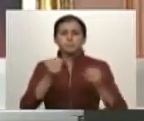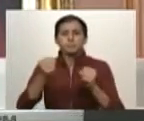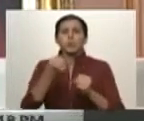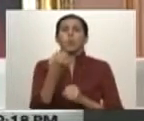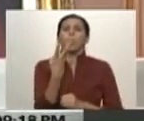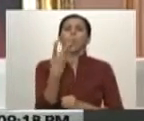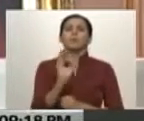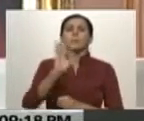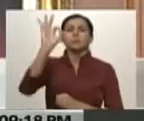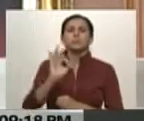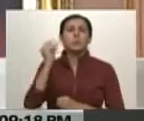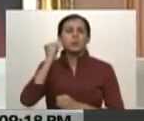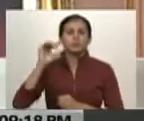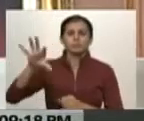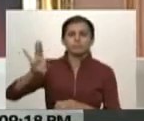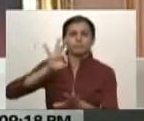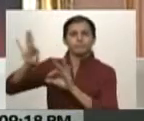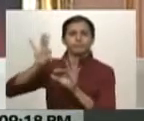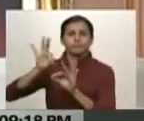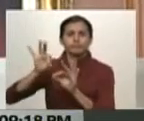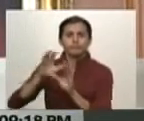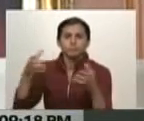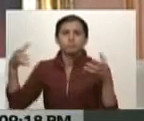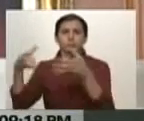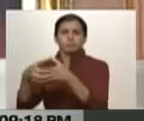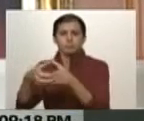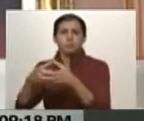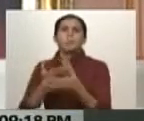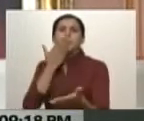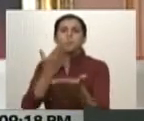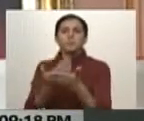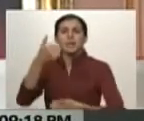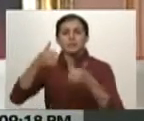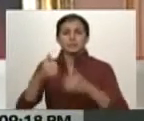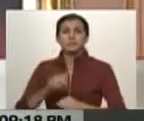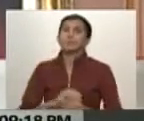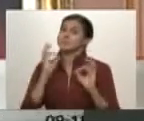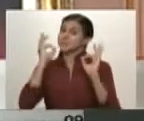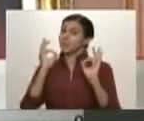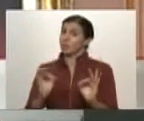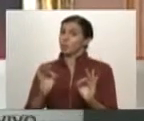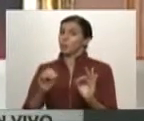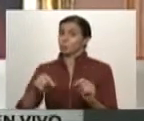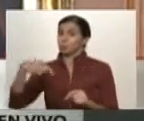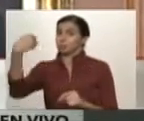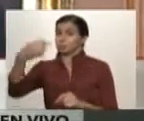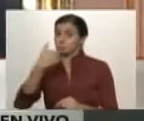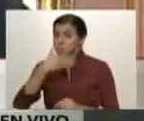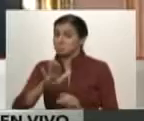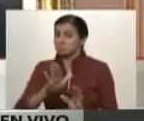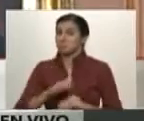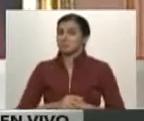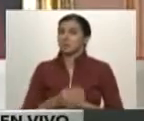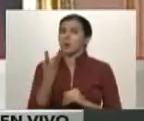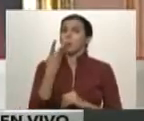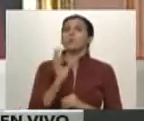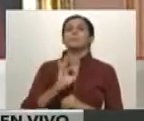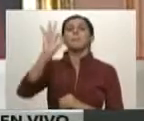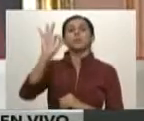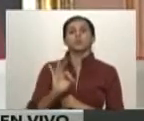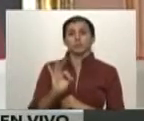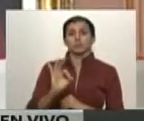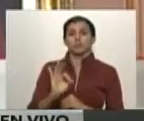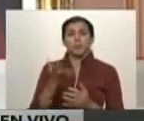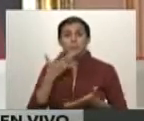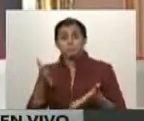de mujeres quiere decir que vamos a tener una asamblea nacional seguramente por primera vez en la historia con el 40 por ciento